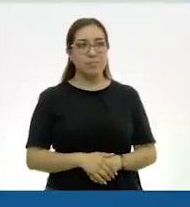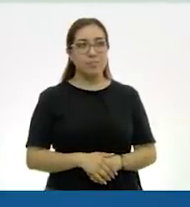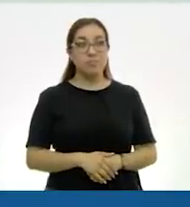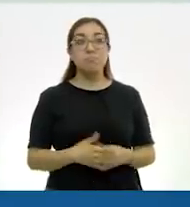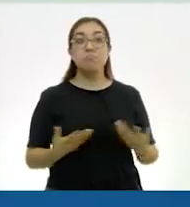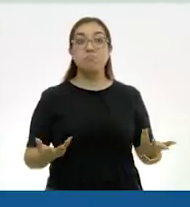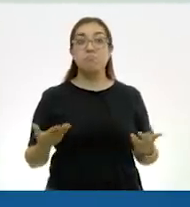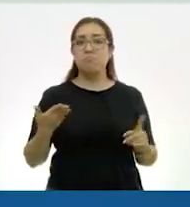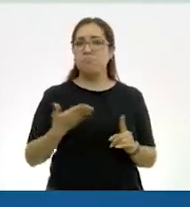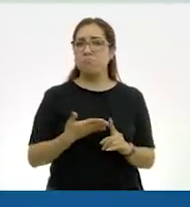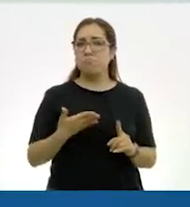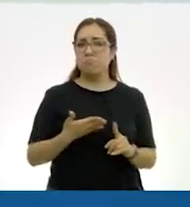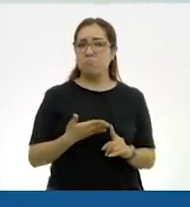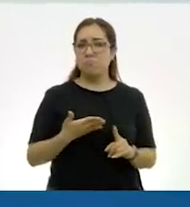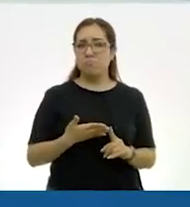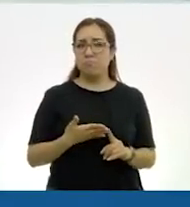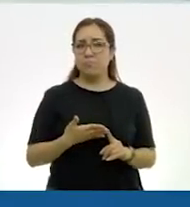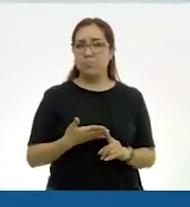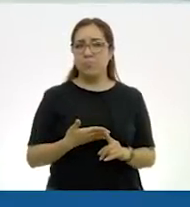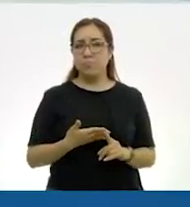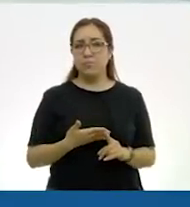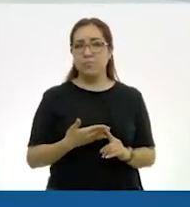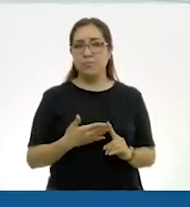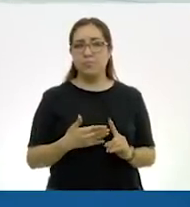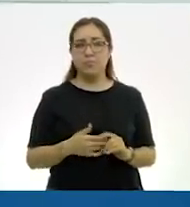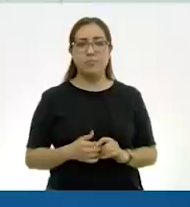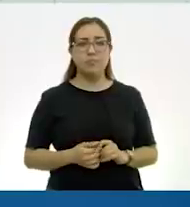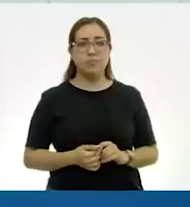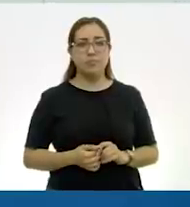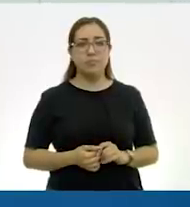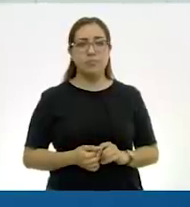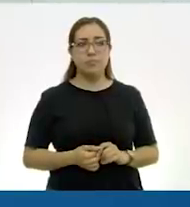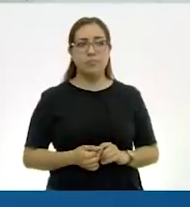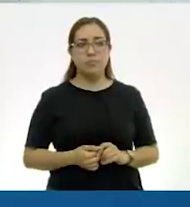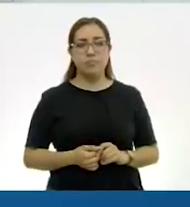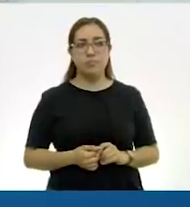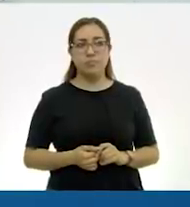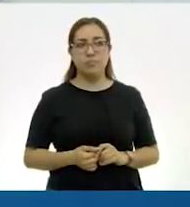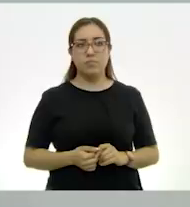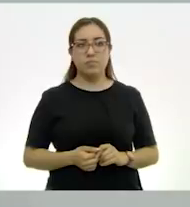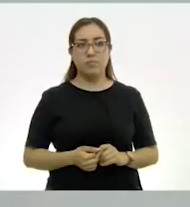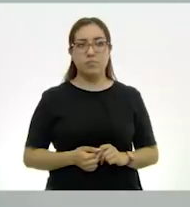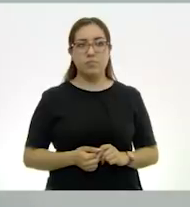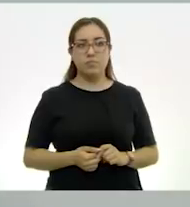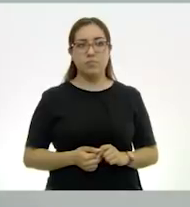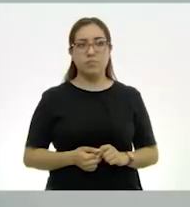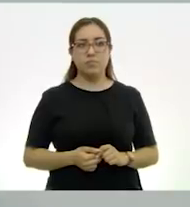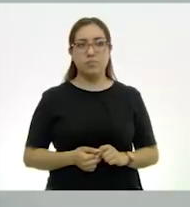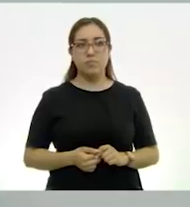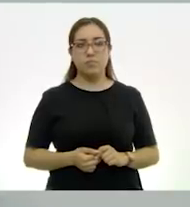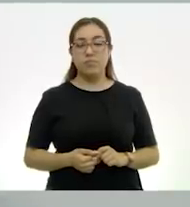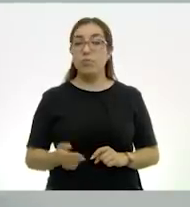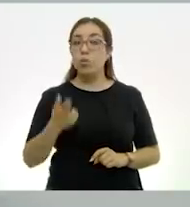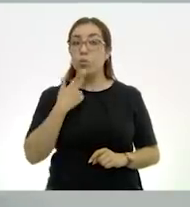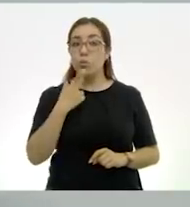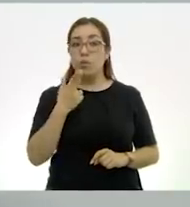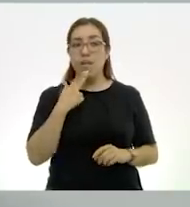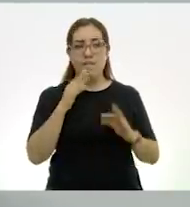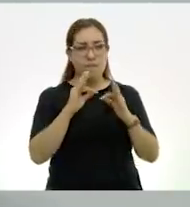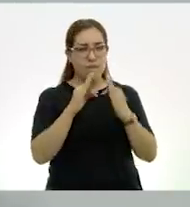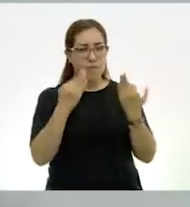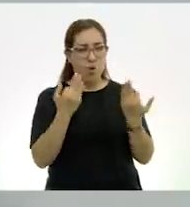¿Cuáles son las características principales? Bueno, tenemos como características principales que eran por parte de, a base de símbolos.